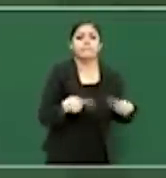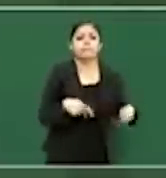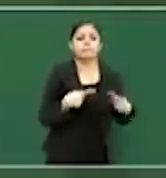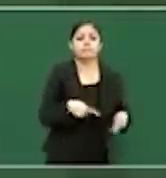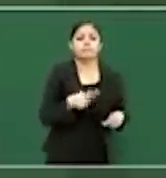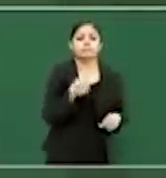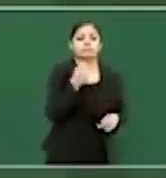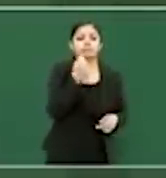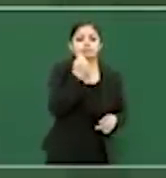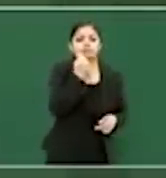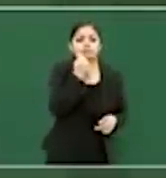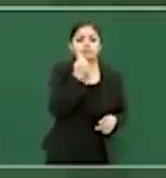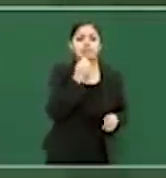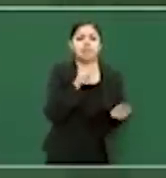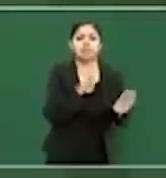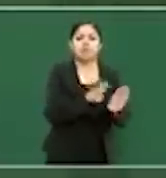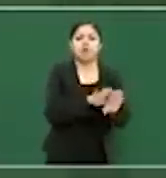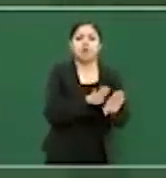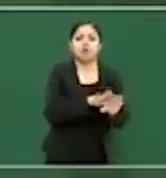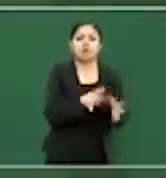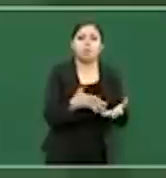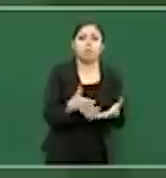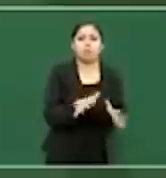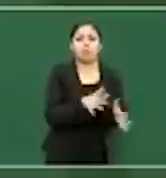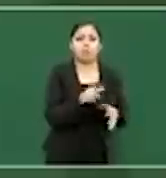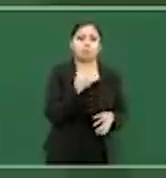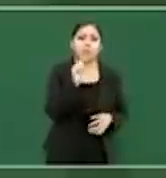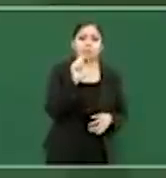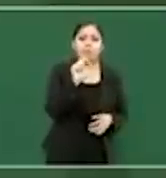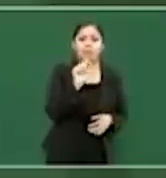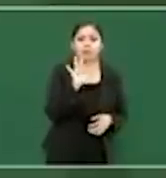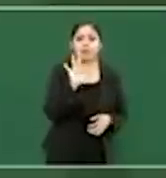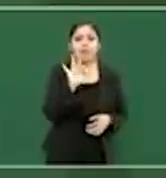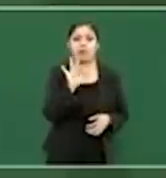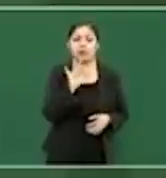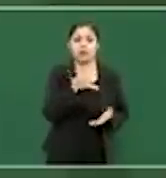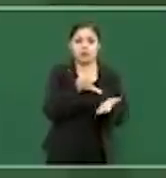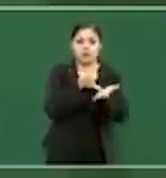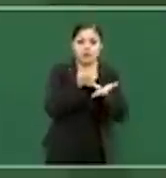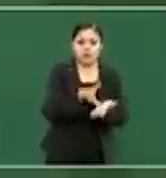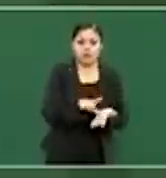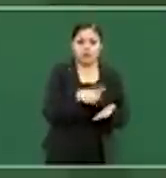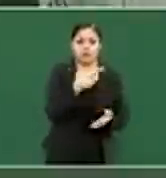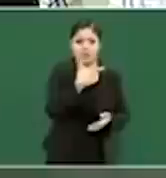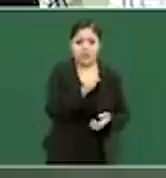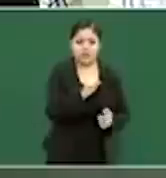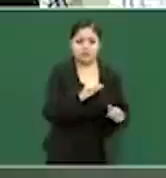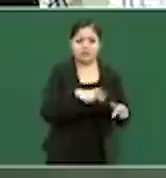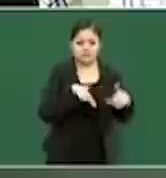recoger, obtener 20, 40 litros de gasolinas